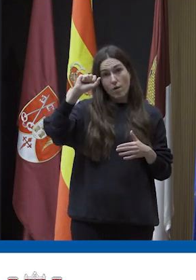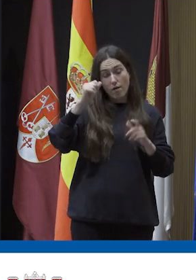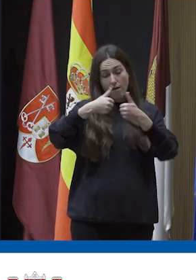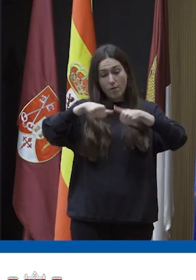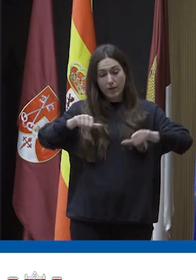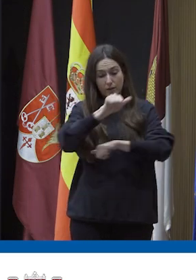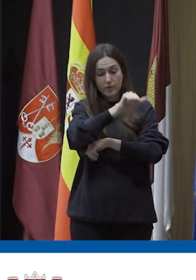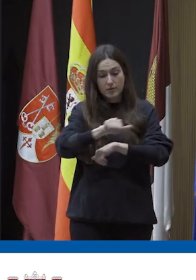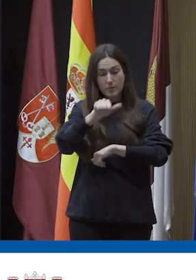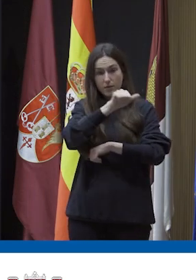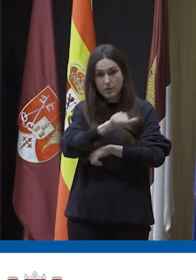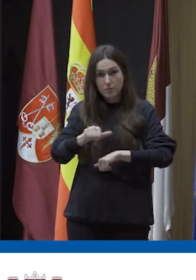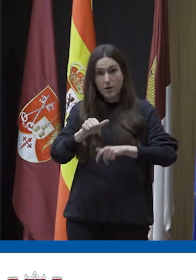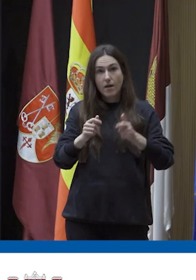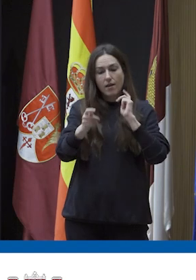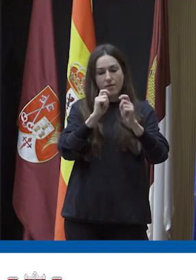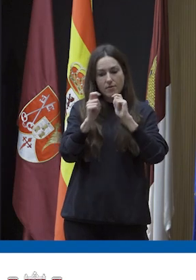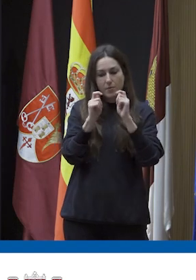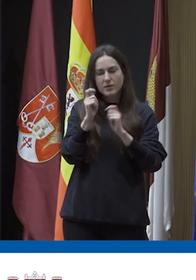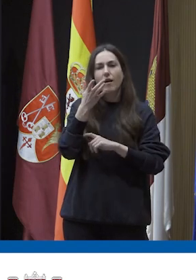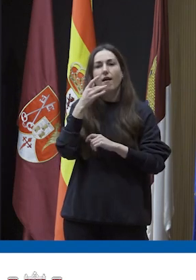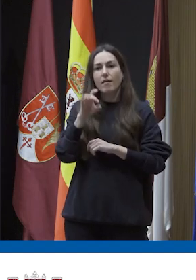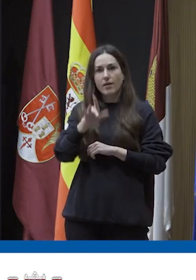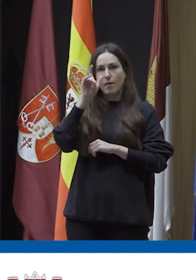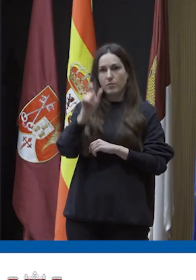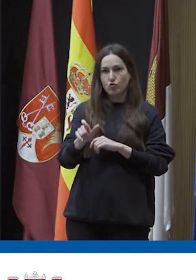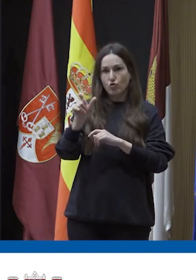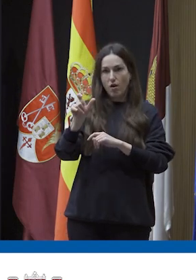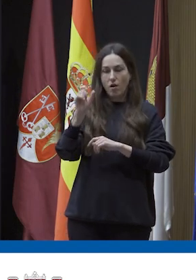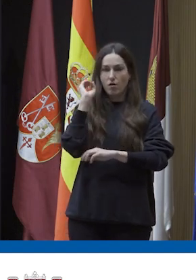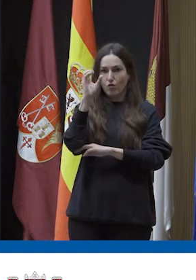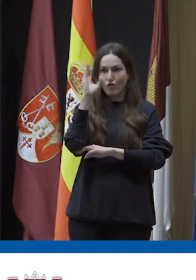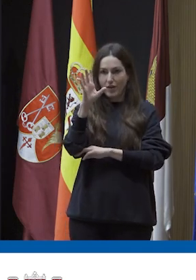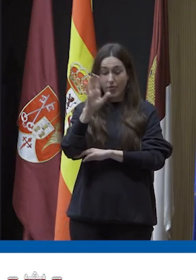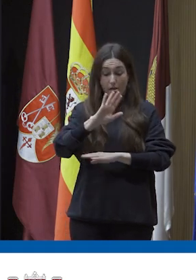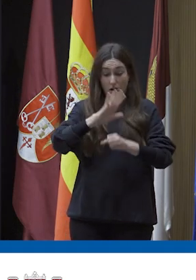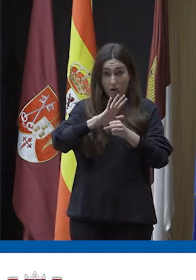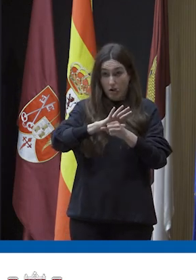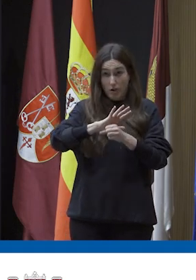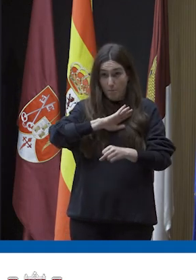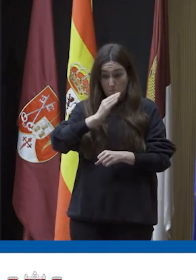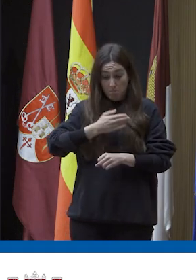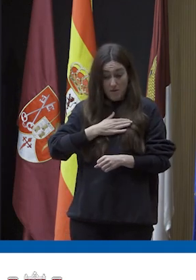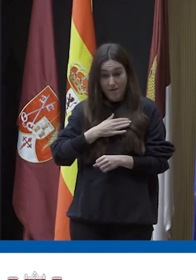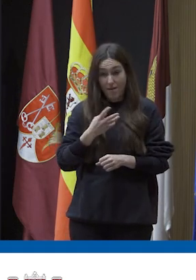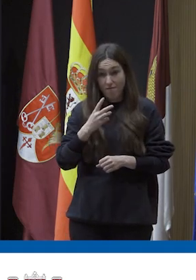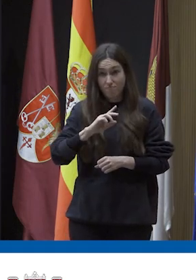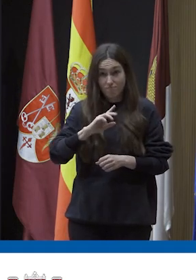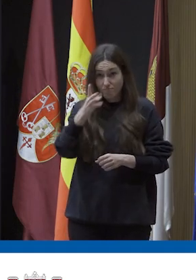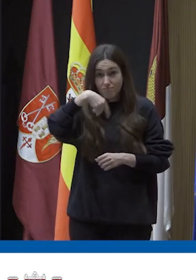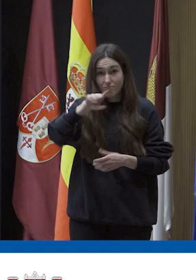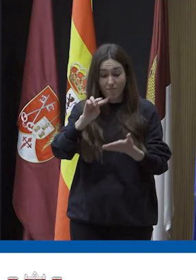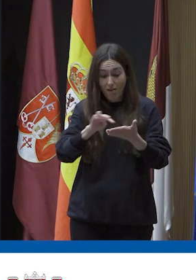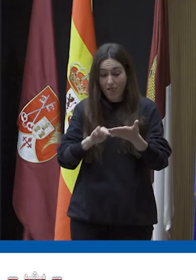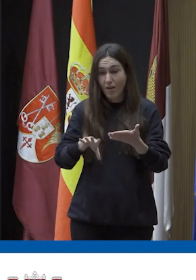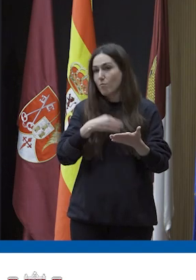hace semanalmente esas entrevistas a nuestros conferenciantes y que mañana mismo, mañana martes, todos ustedes pueden leer en